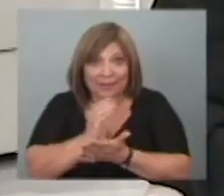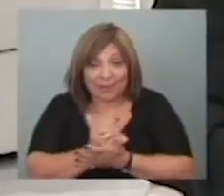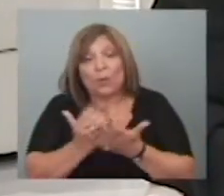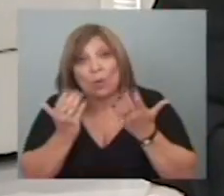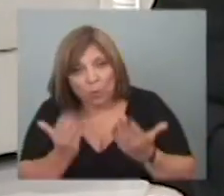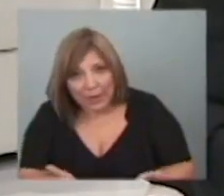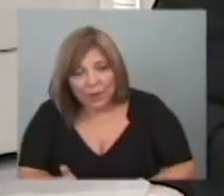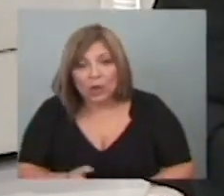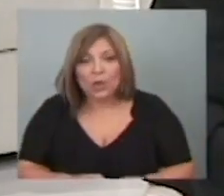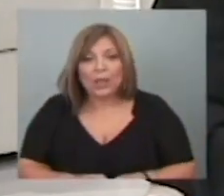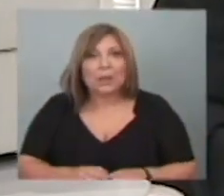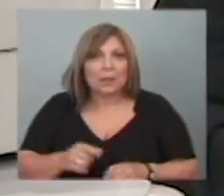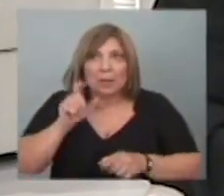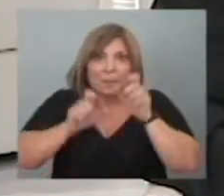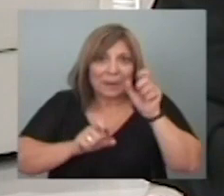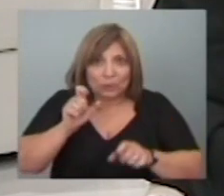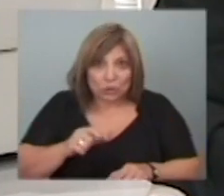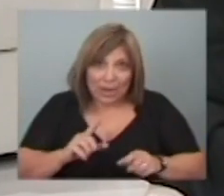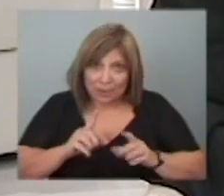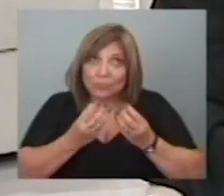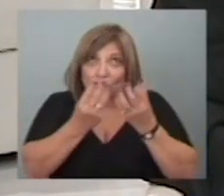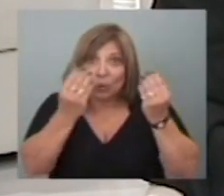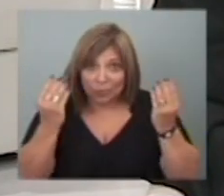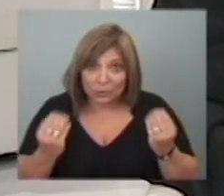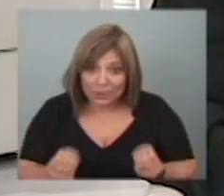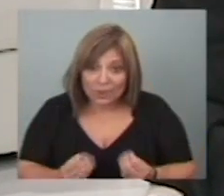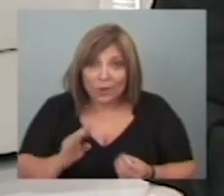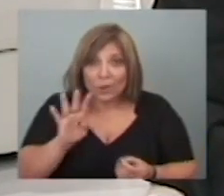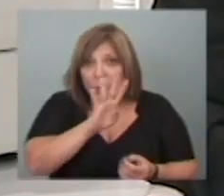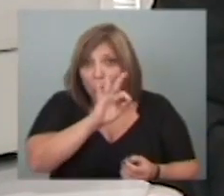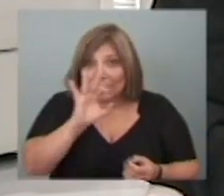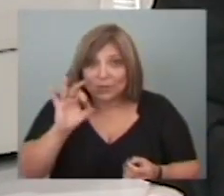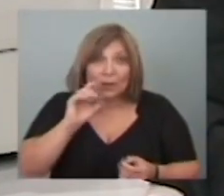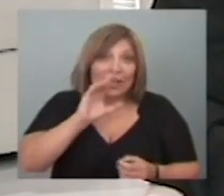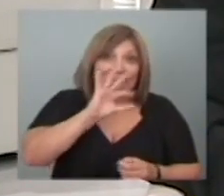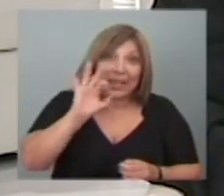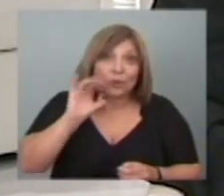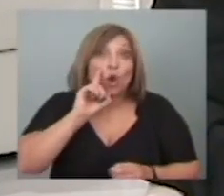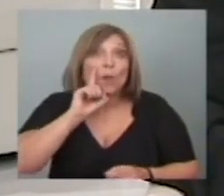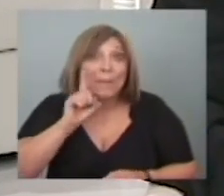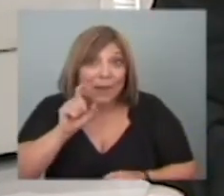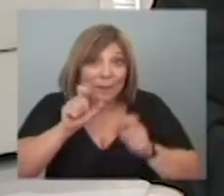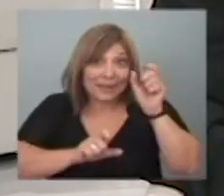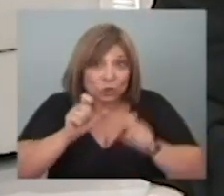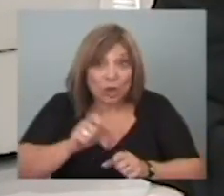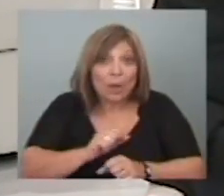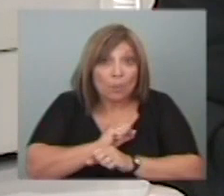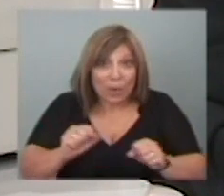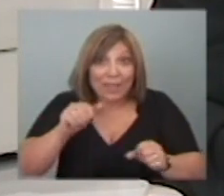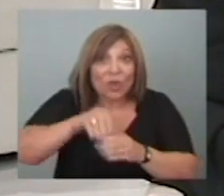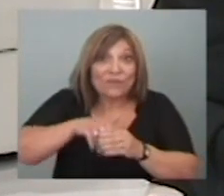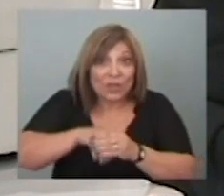esas personas que no son para nada pocas, que son unas 400.000, 500.000 personas que estarían habilitadas a votar